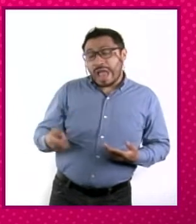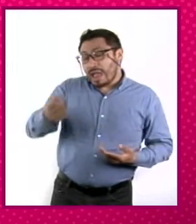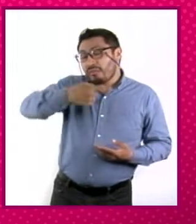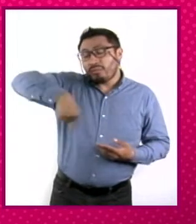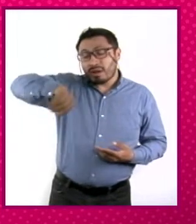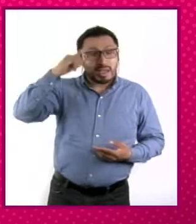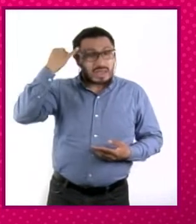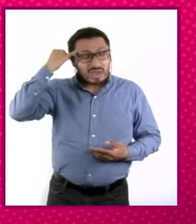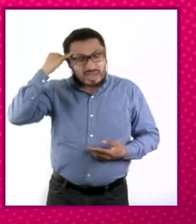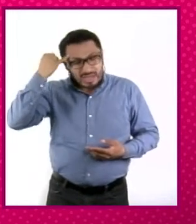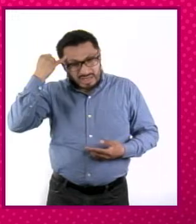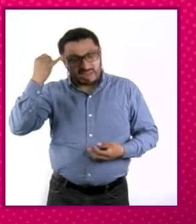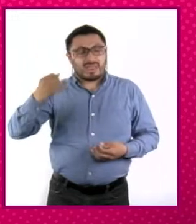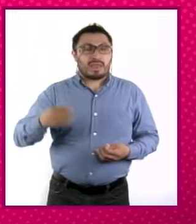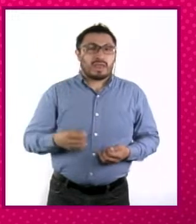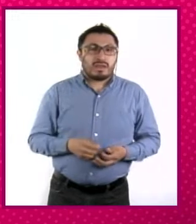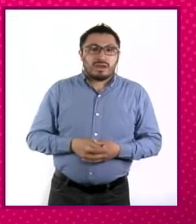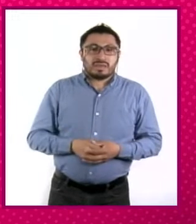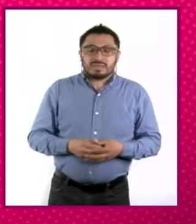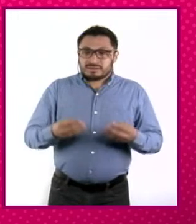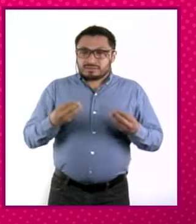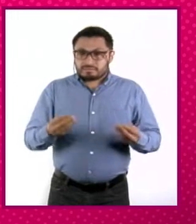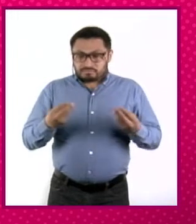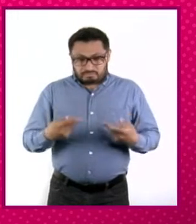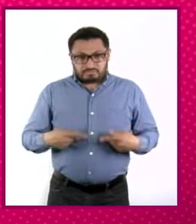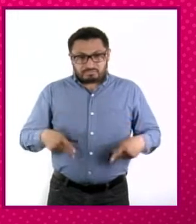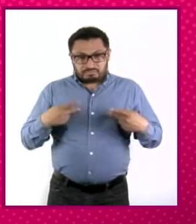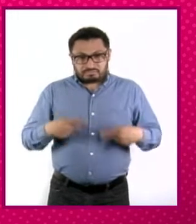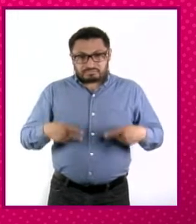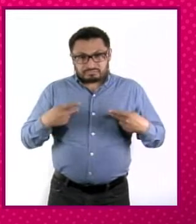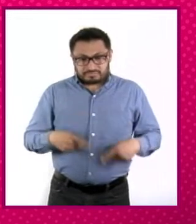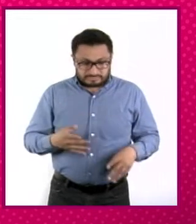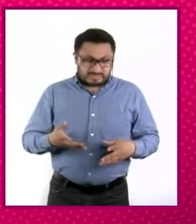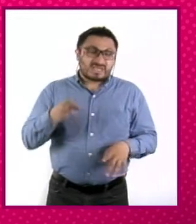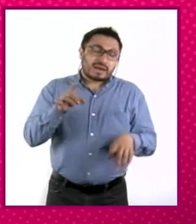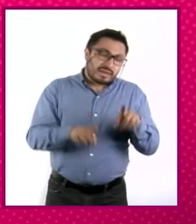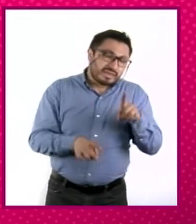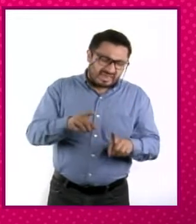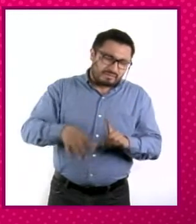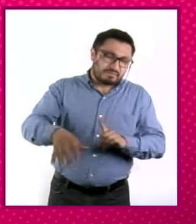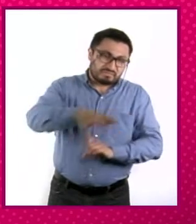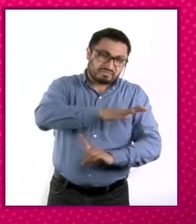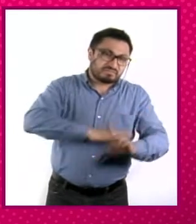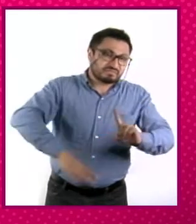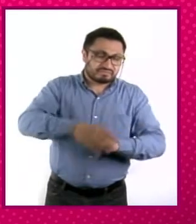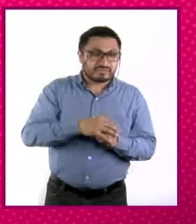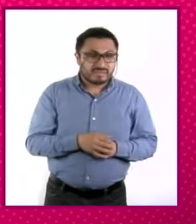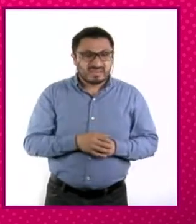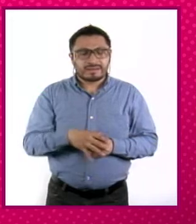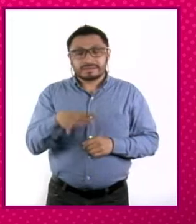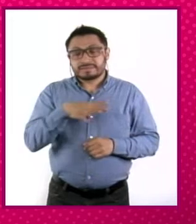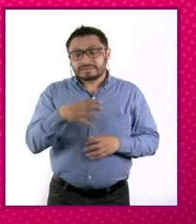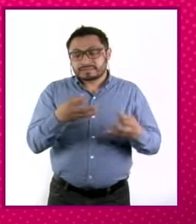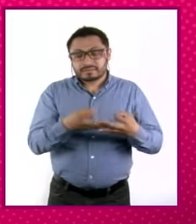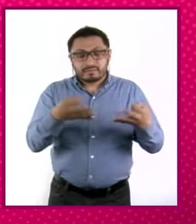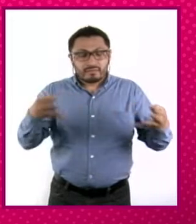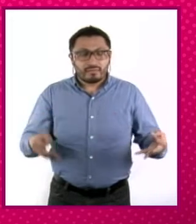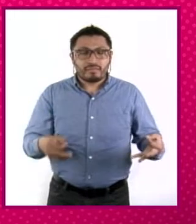un país moderno y una nación. Y ahí, pues no cabían mucho los indios, es la verdad.